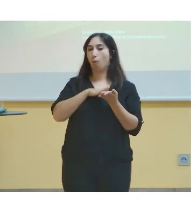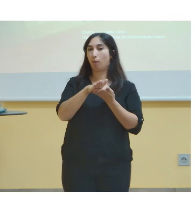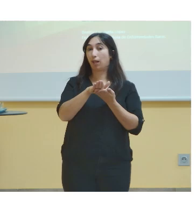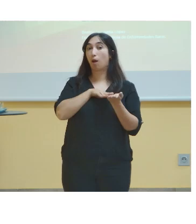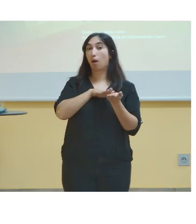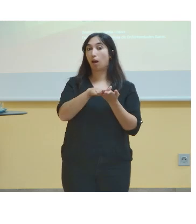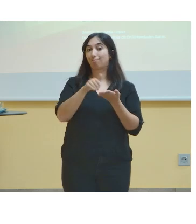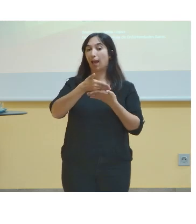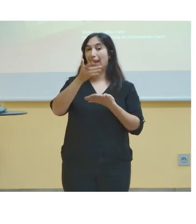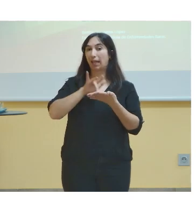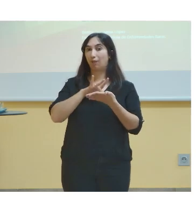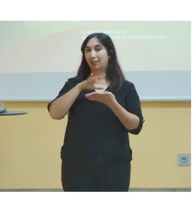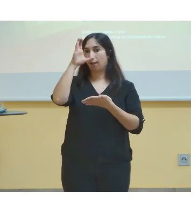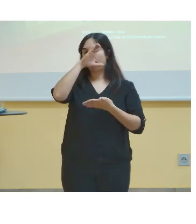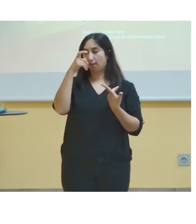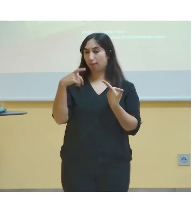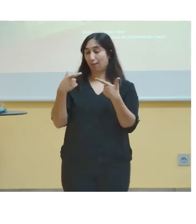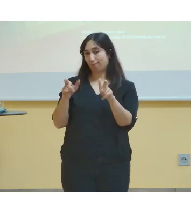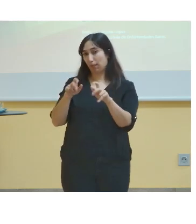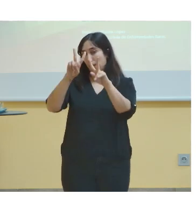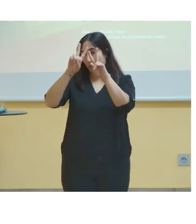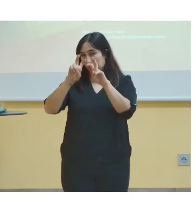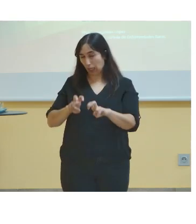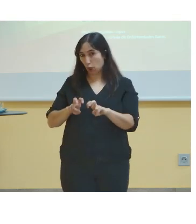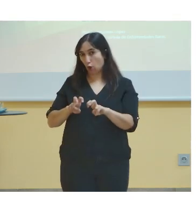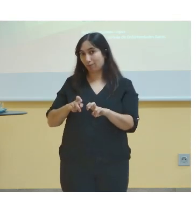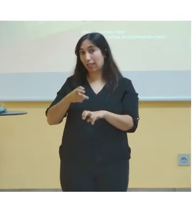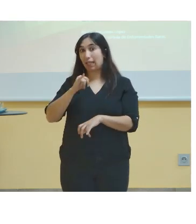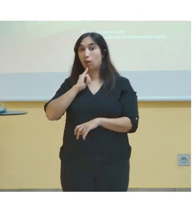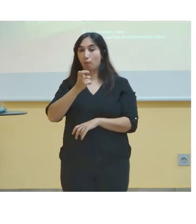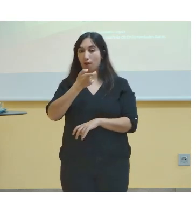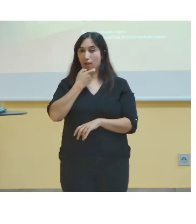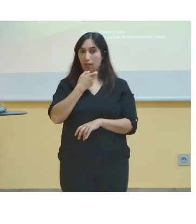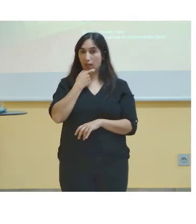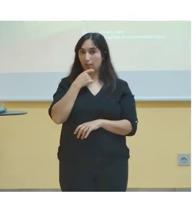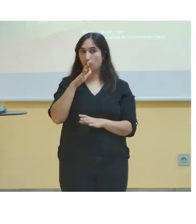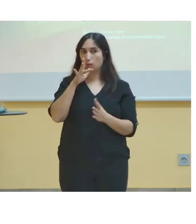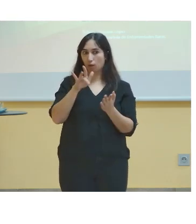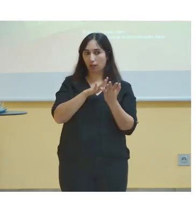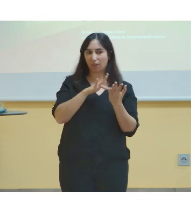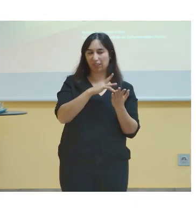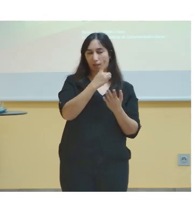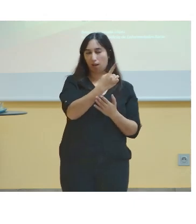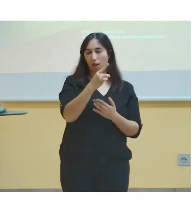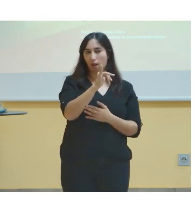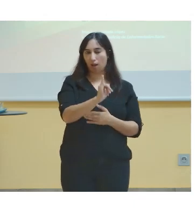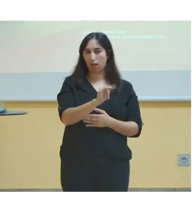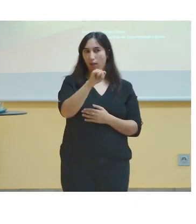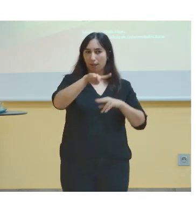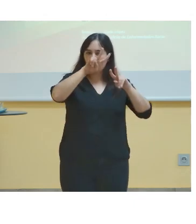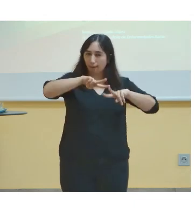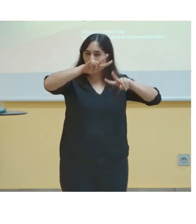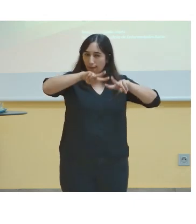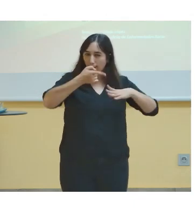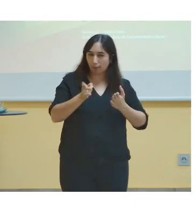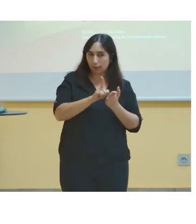unas revistas científicas del ámbito de la investigación en inglés, que tienen cada revista antes de su publicación una serie de revisiones por